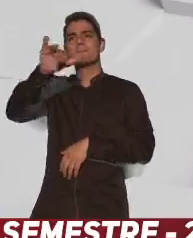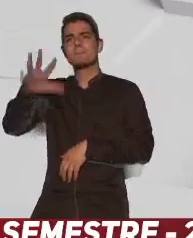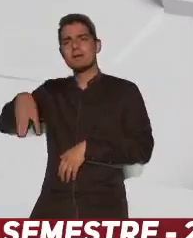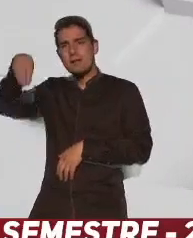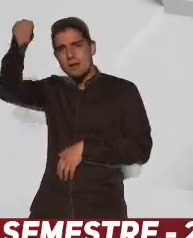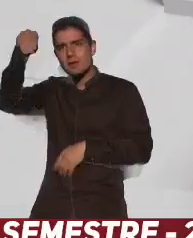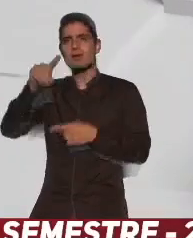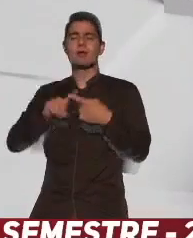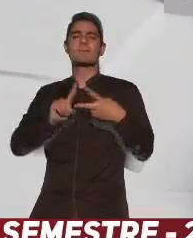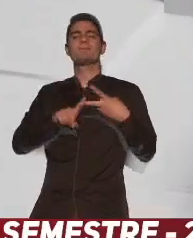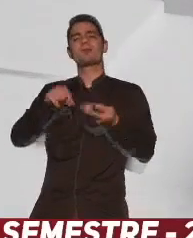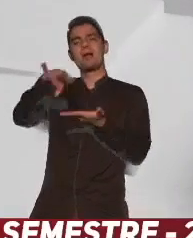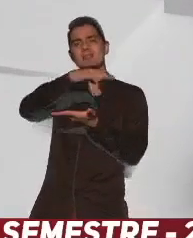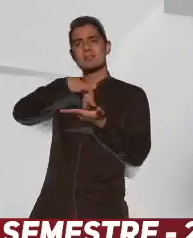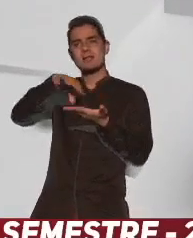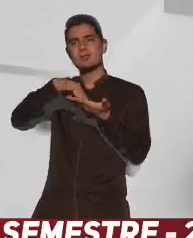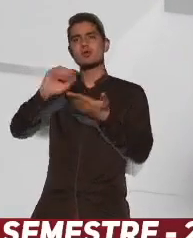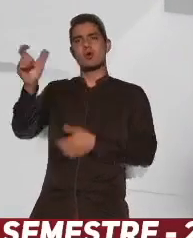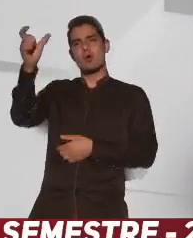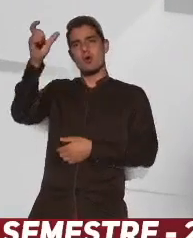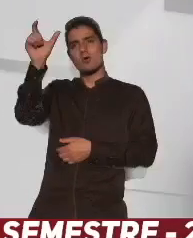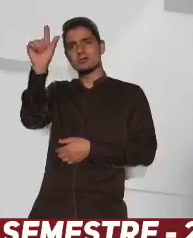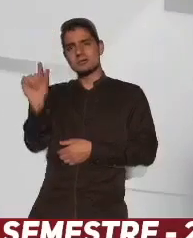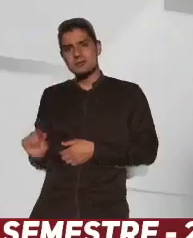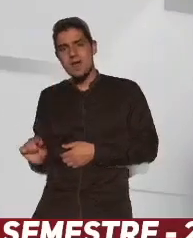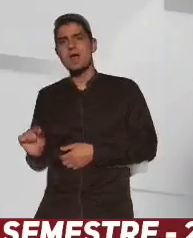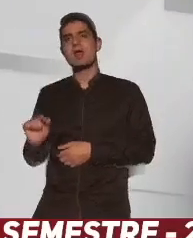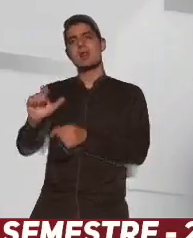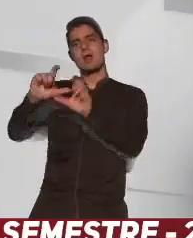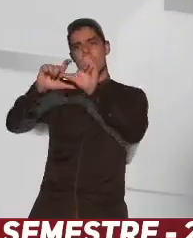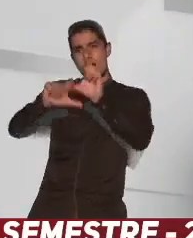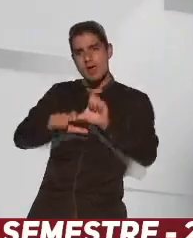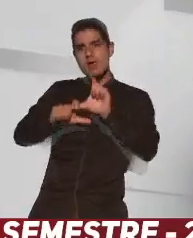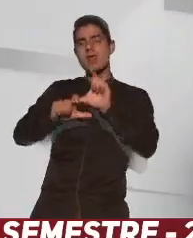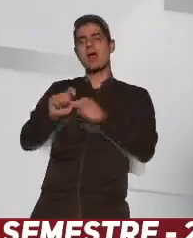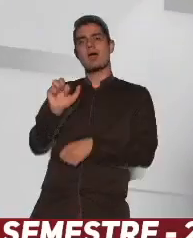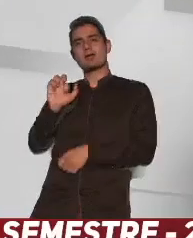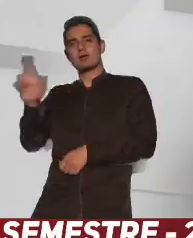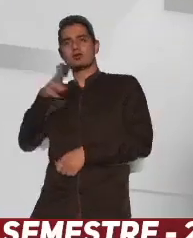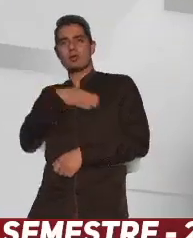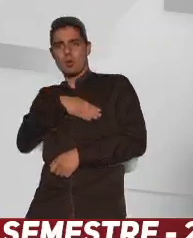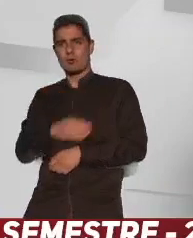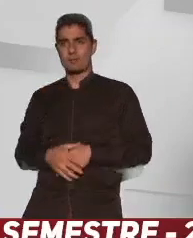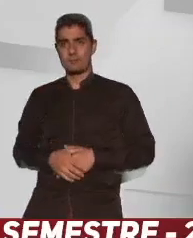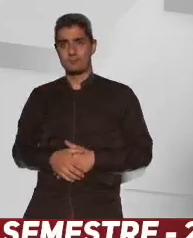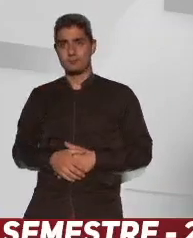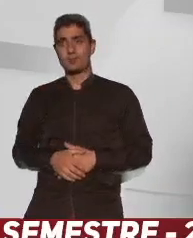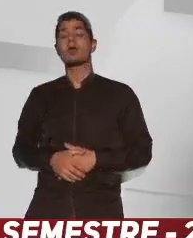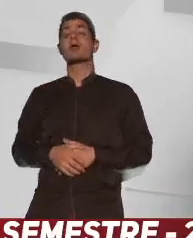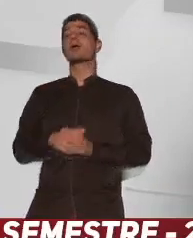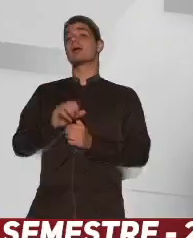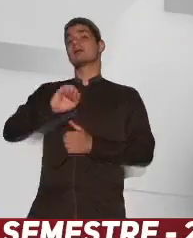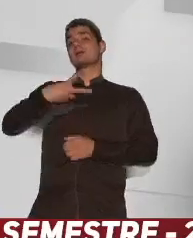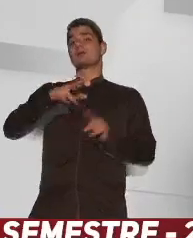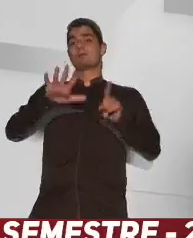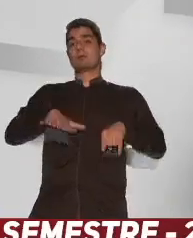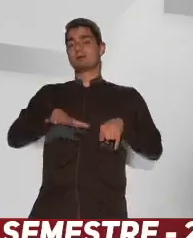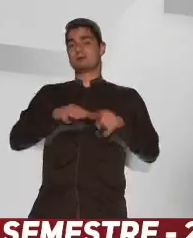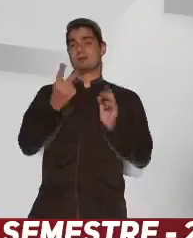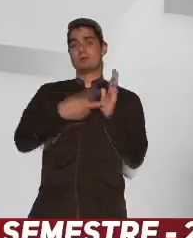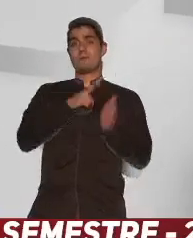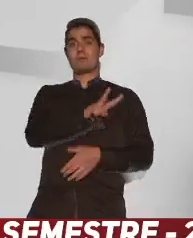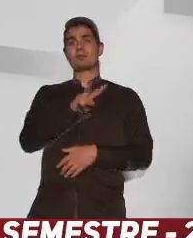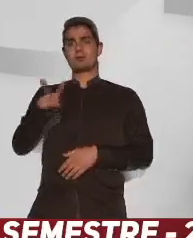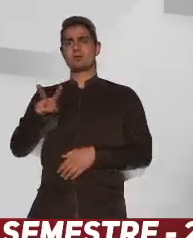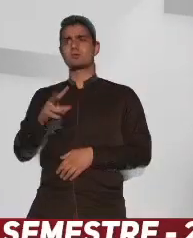Guajira y Sur de Bolívar. En el segundo semestre del 2022, registramos más de 850 actividades